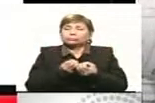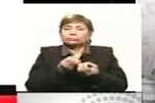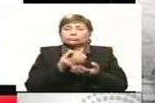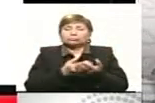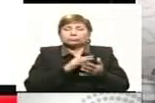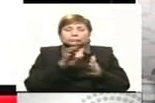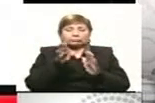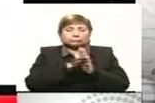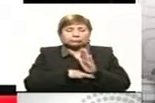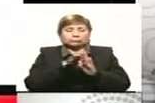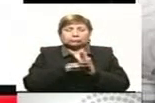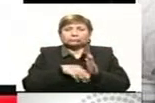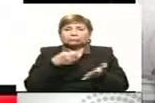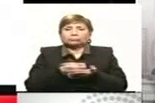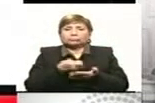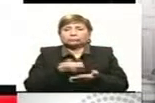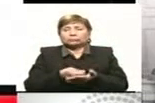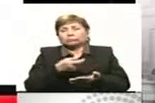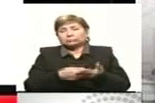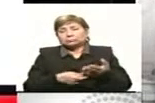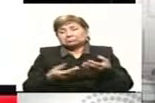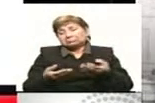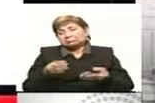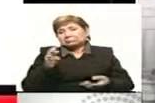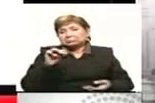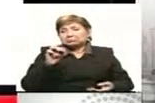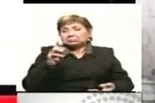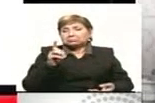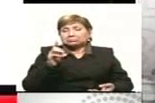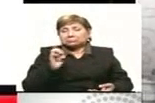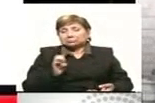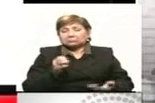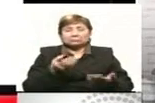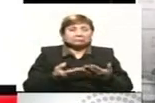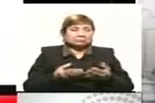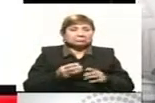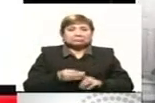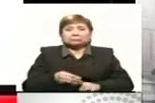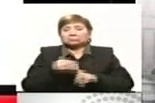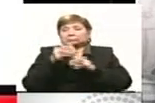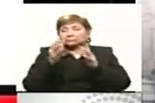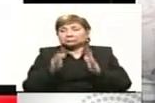tienen menos presupuesto del MEF. Es un organismo pues, bastante especializado,